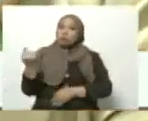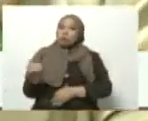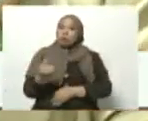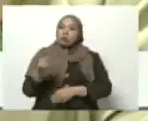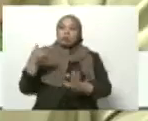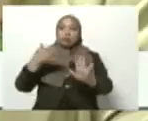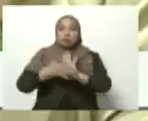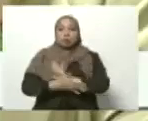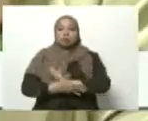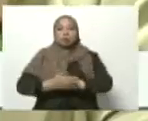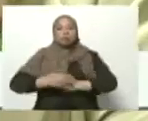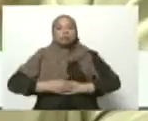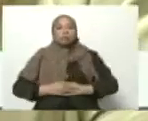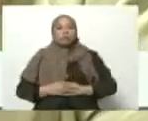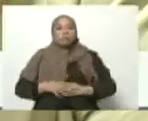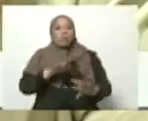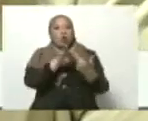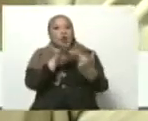de que la